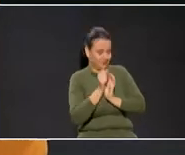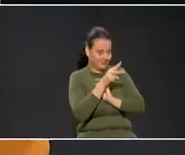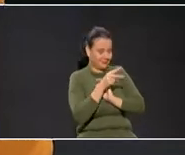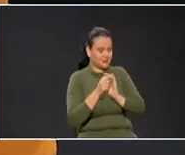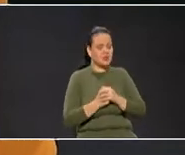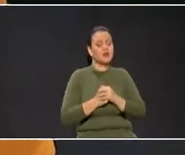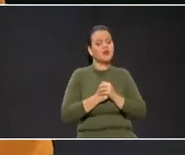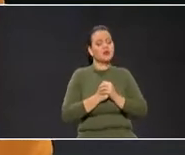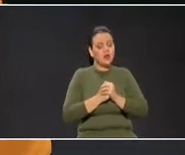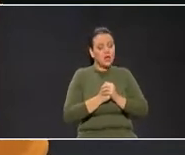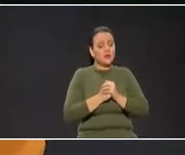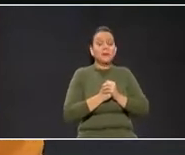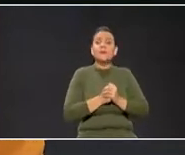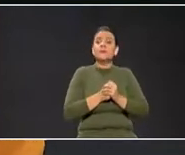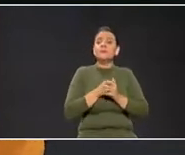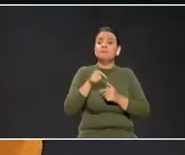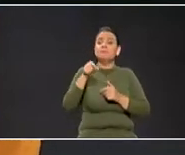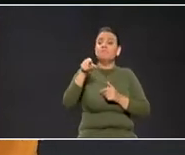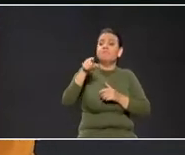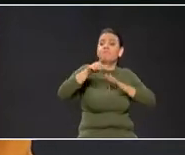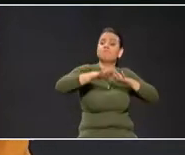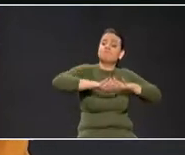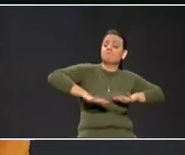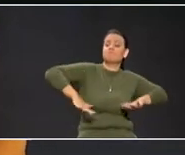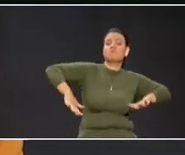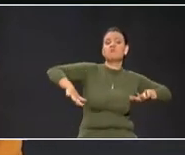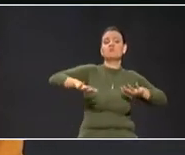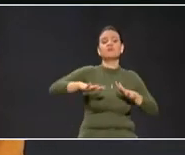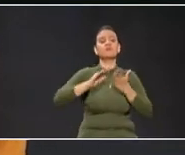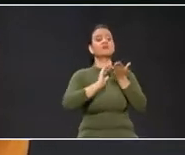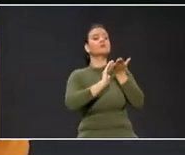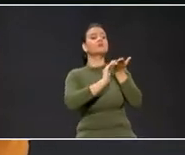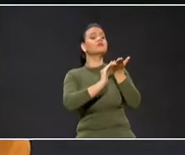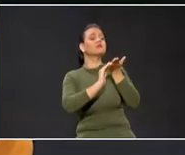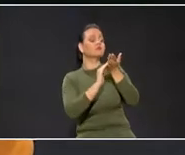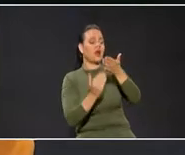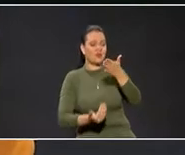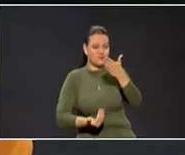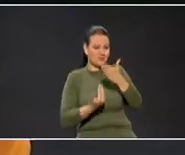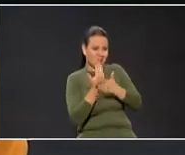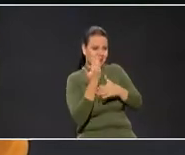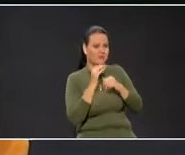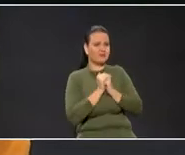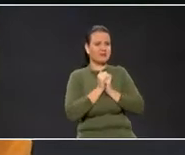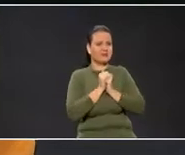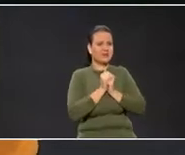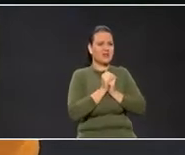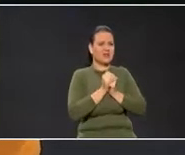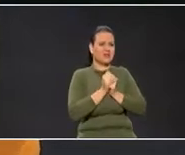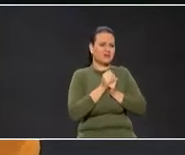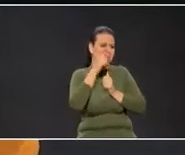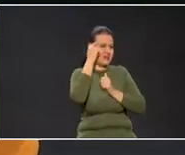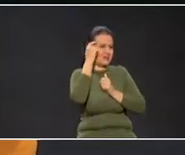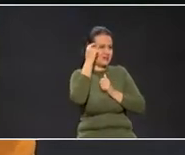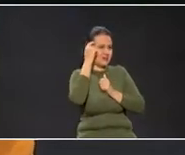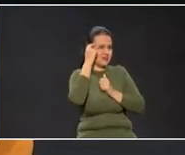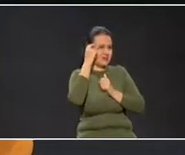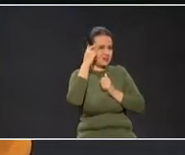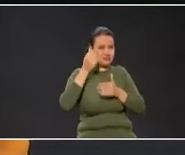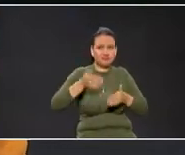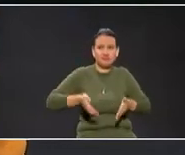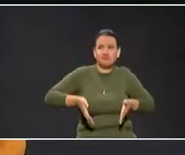renovación urbana la renovación desde el punto de vista de vivienda vertical tendríamos